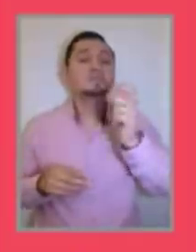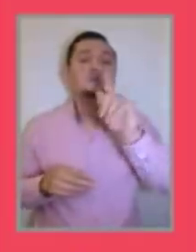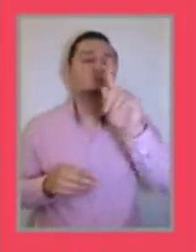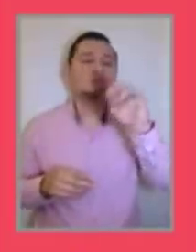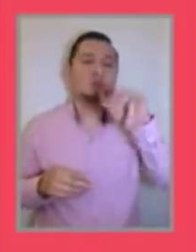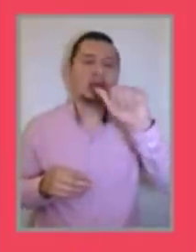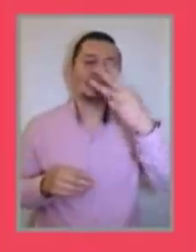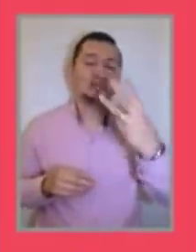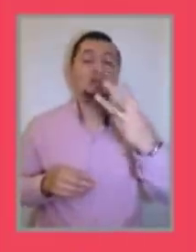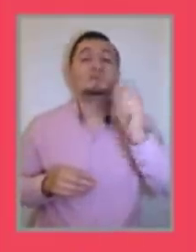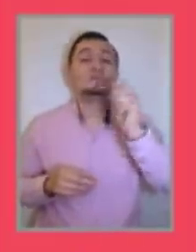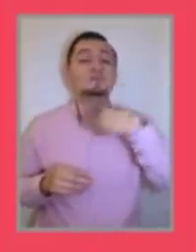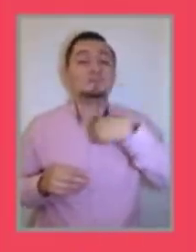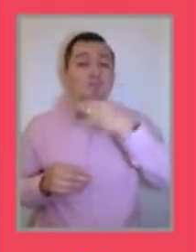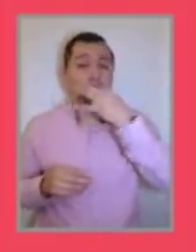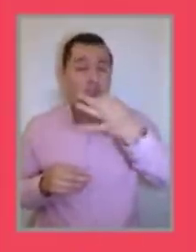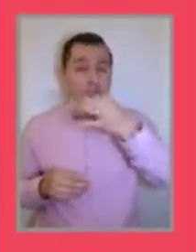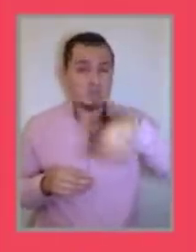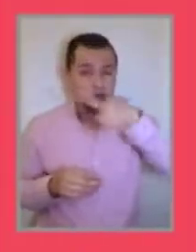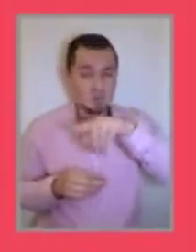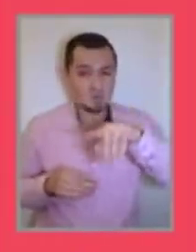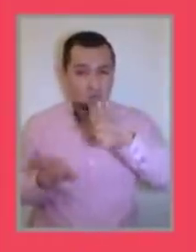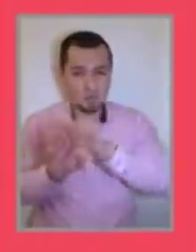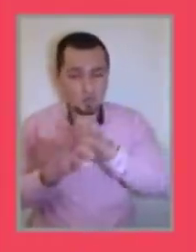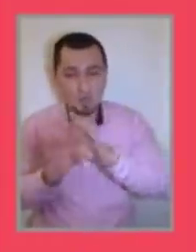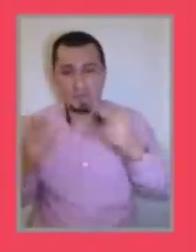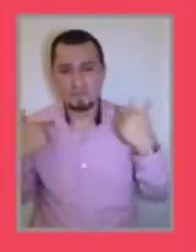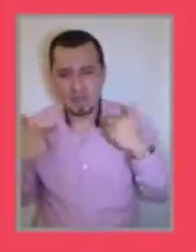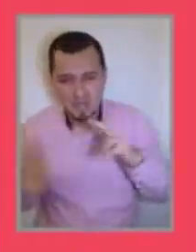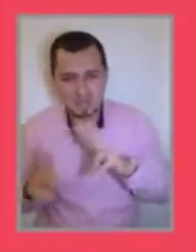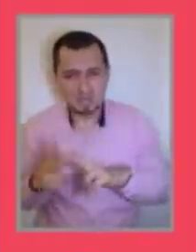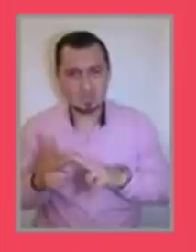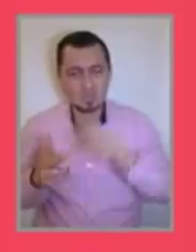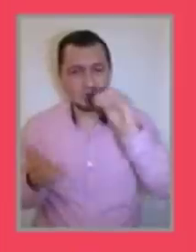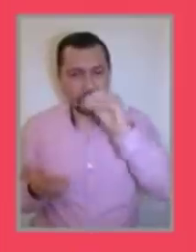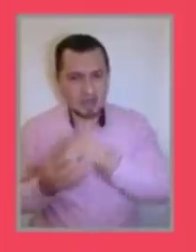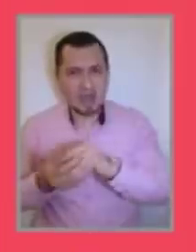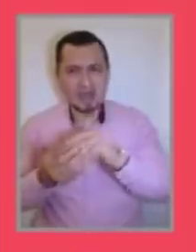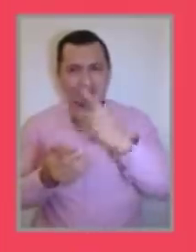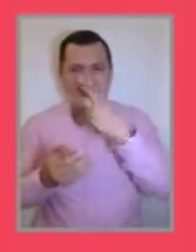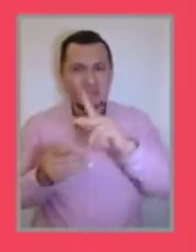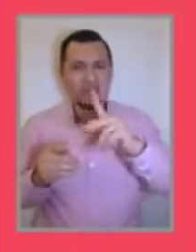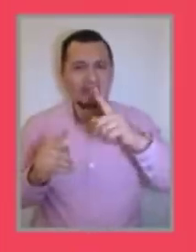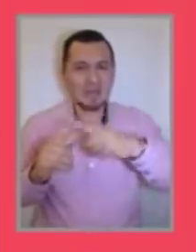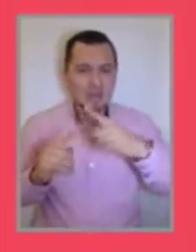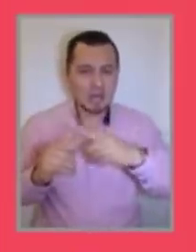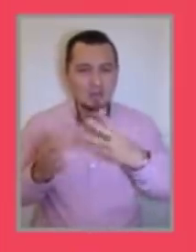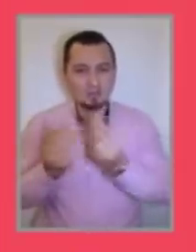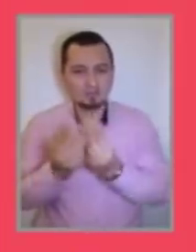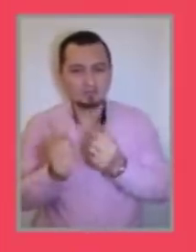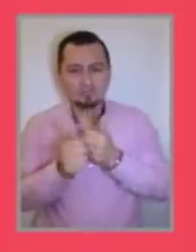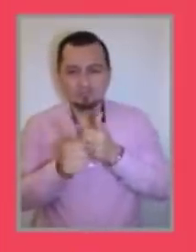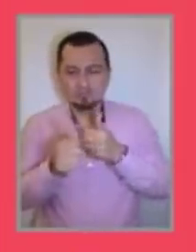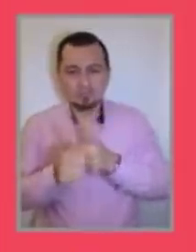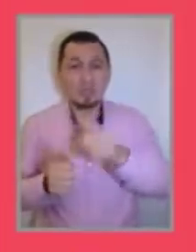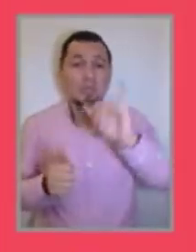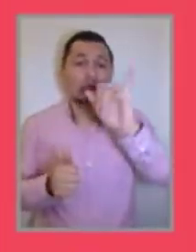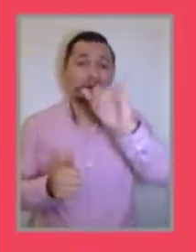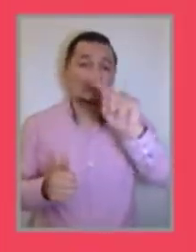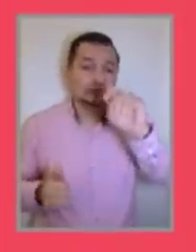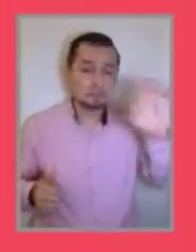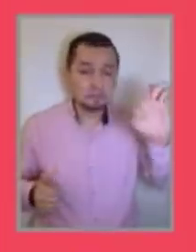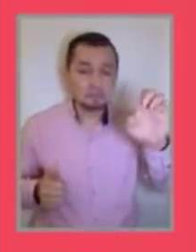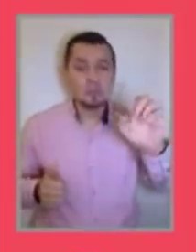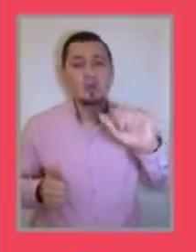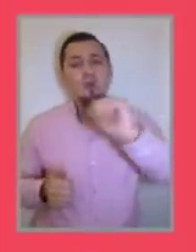hacer la evaluación de los maestros en una plataforma. Mencionaba que unos están asegurados por el ISSSTE, otros